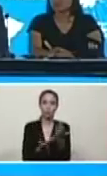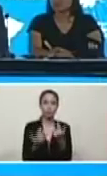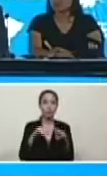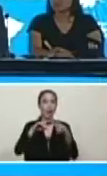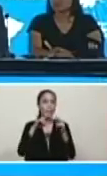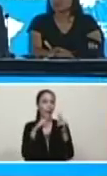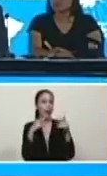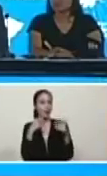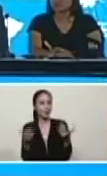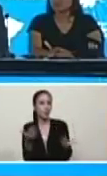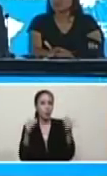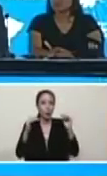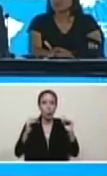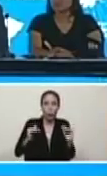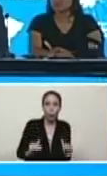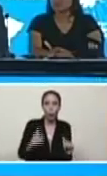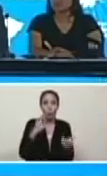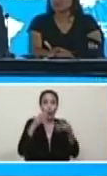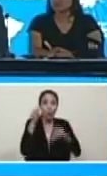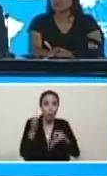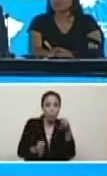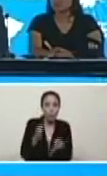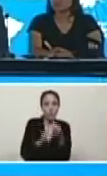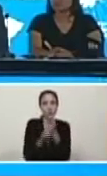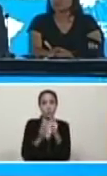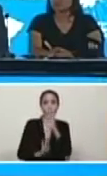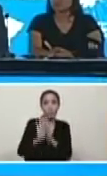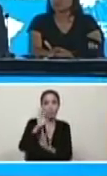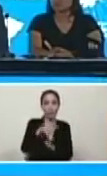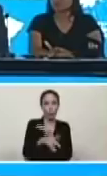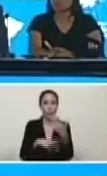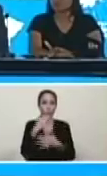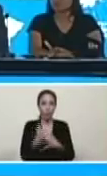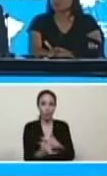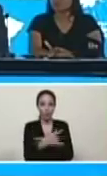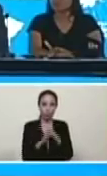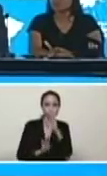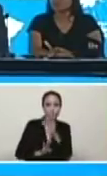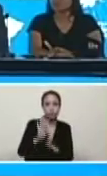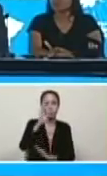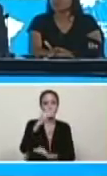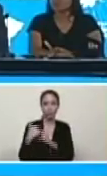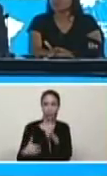paz con justicia y al desarrollo del proyecto de felicidad social